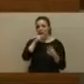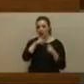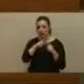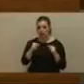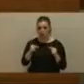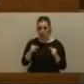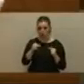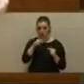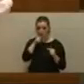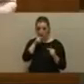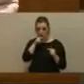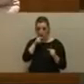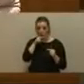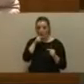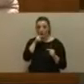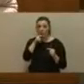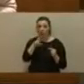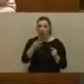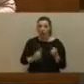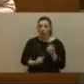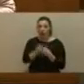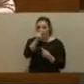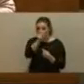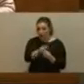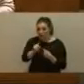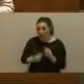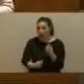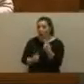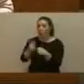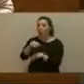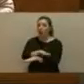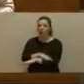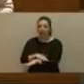hubo una persona y un gobierno.